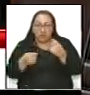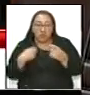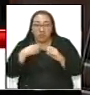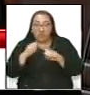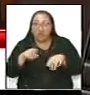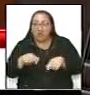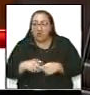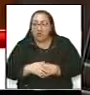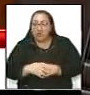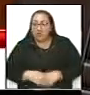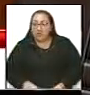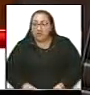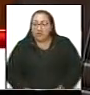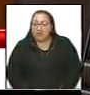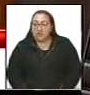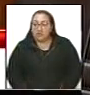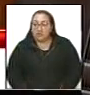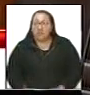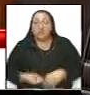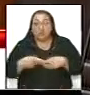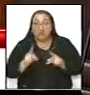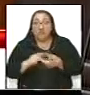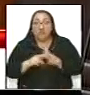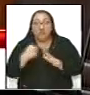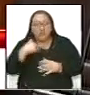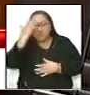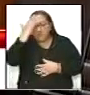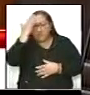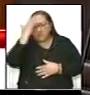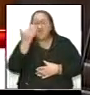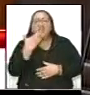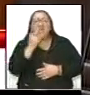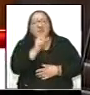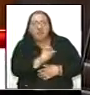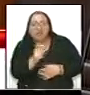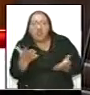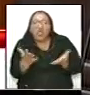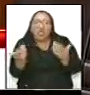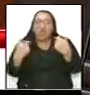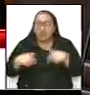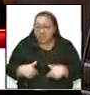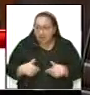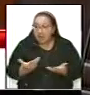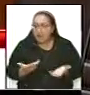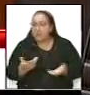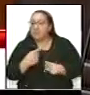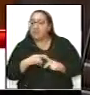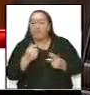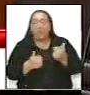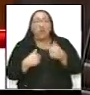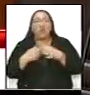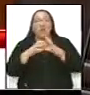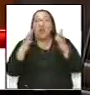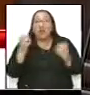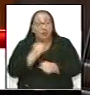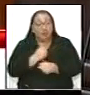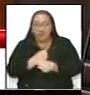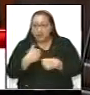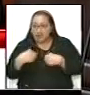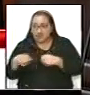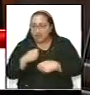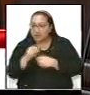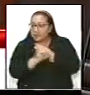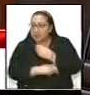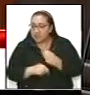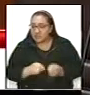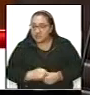acá, porque nos permite saber quiénes somos, de dónde venimos, cuáles son los grandes desafíos que tenemos como